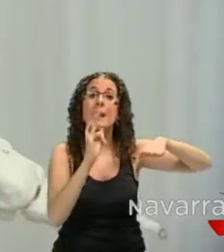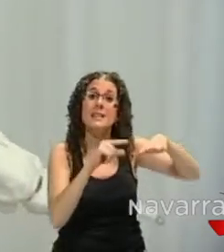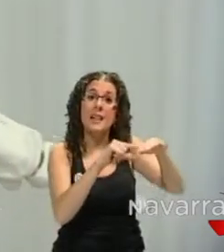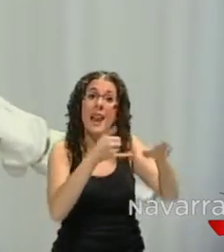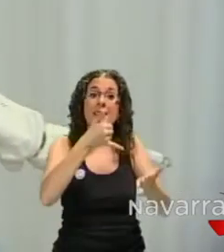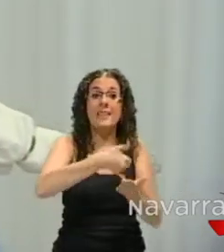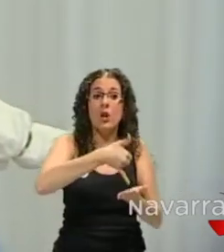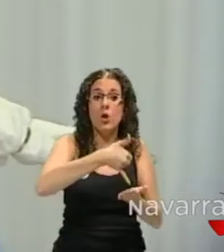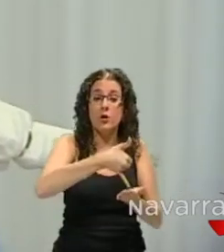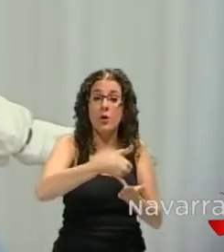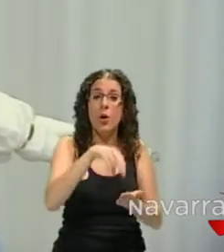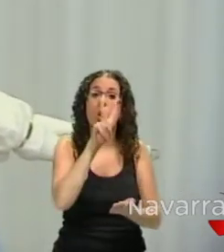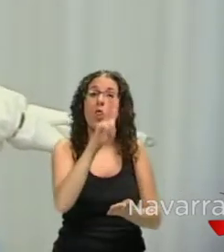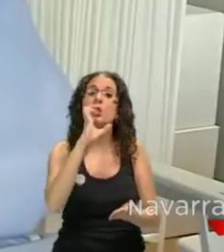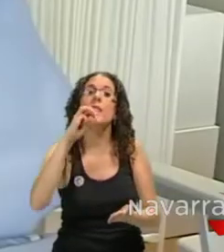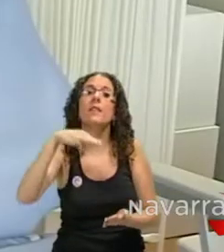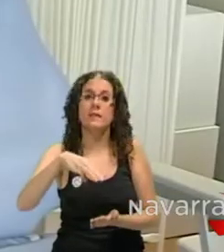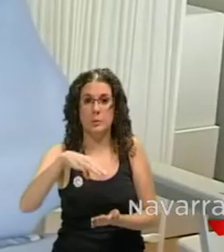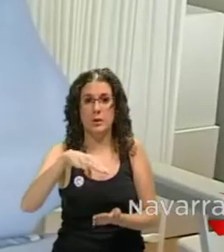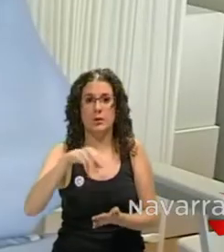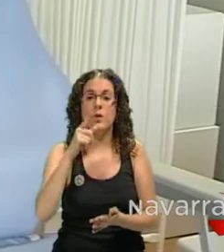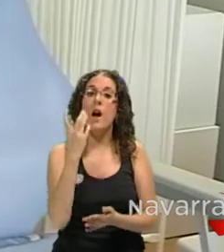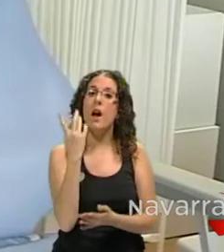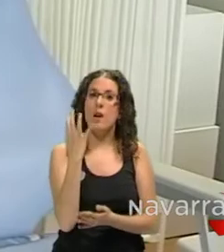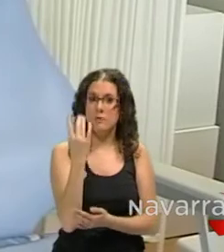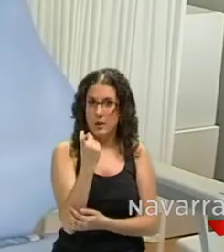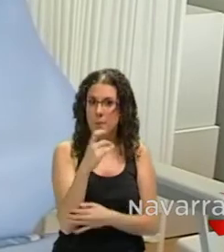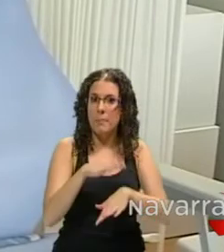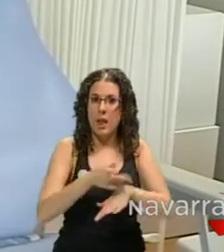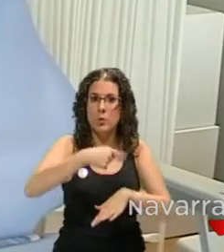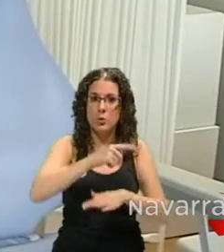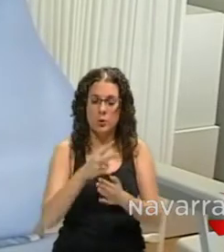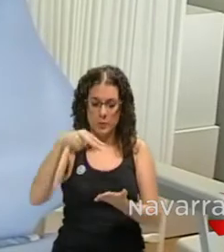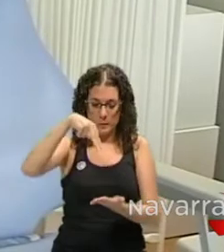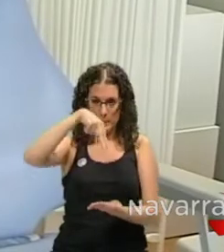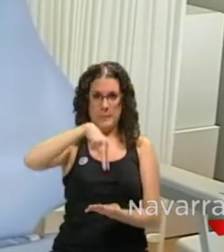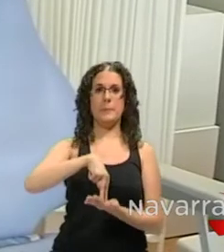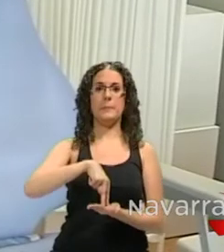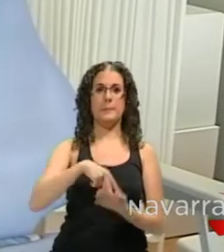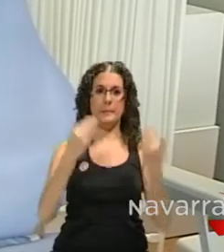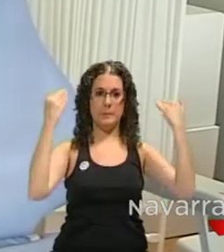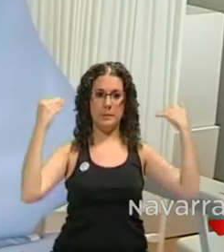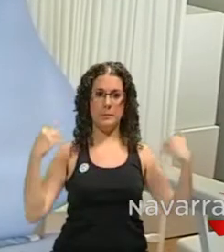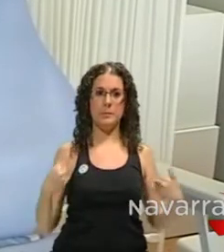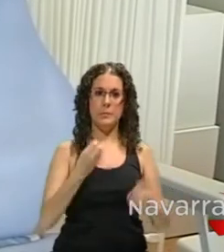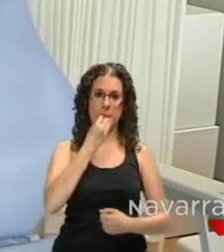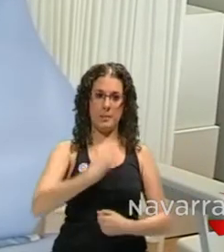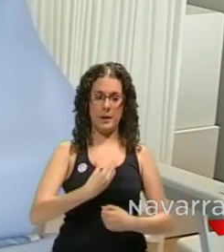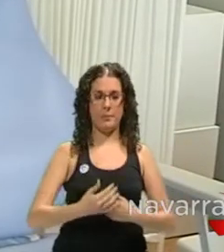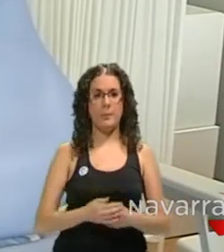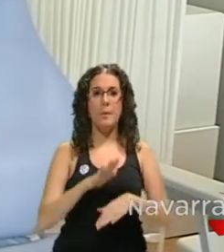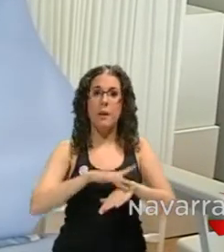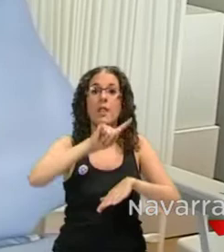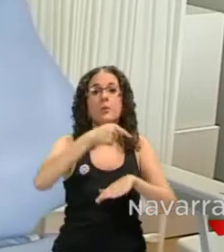sería lo necesario para que vayamos bien alineados con el centro de gravedad, para que no suframos de problemas de